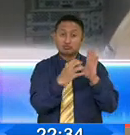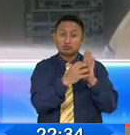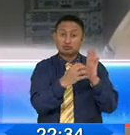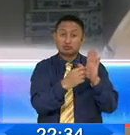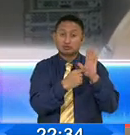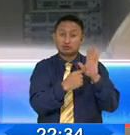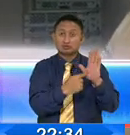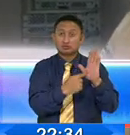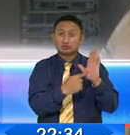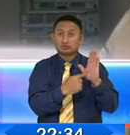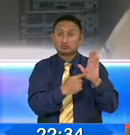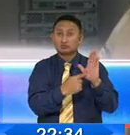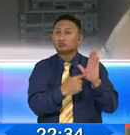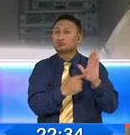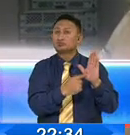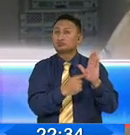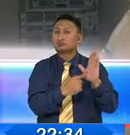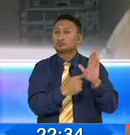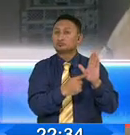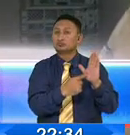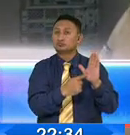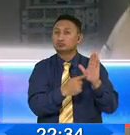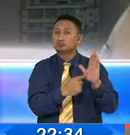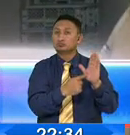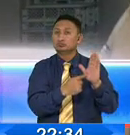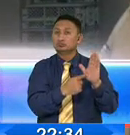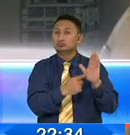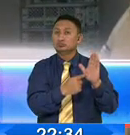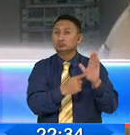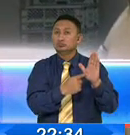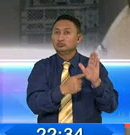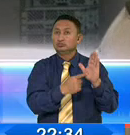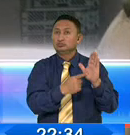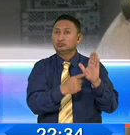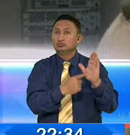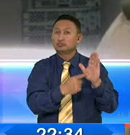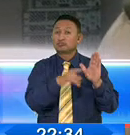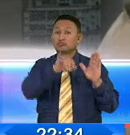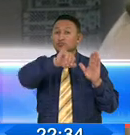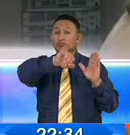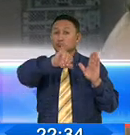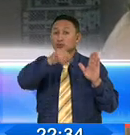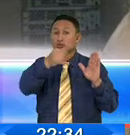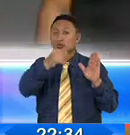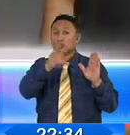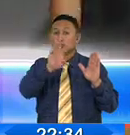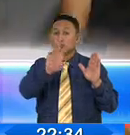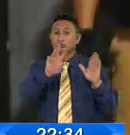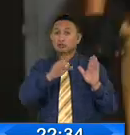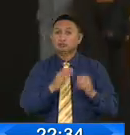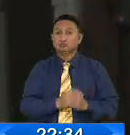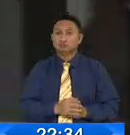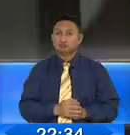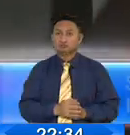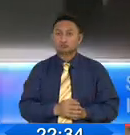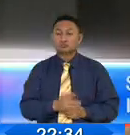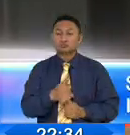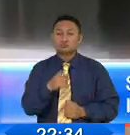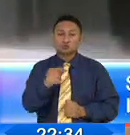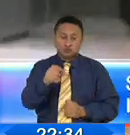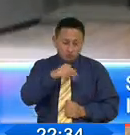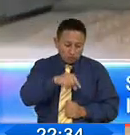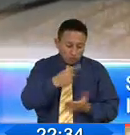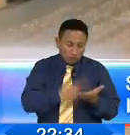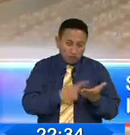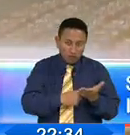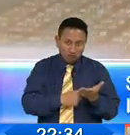un logotipo que presenta las letras JW. Al analizar la sustancia se determinó que